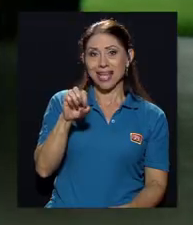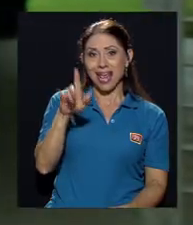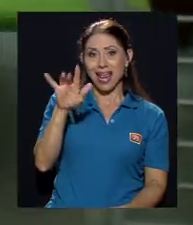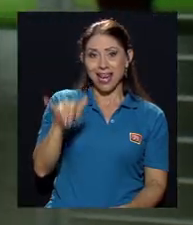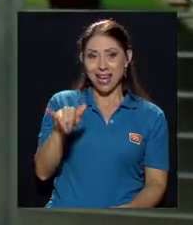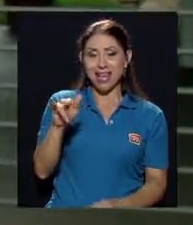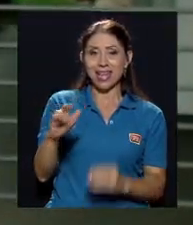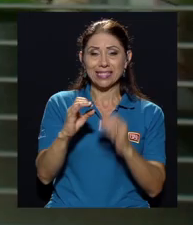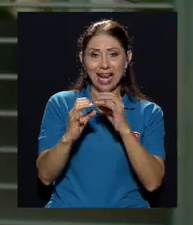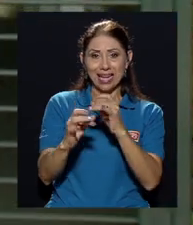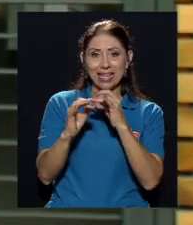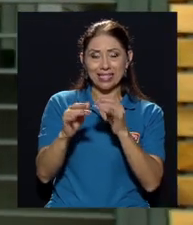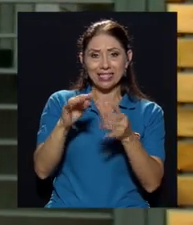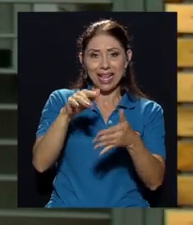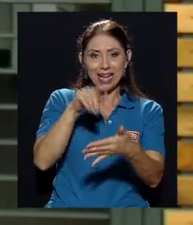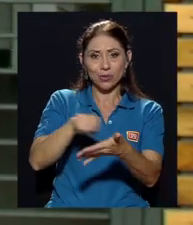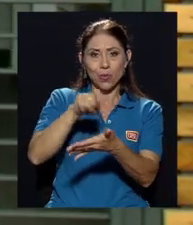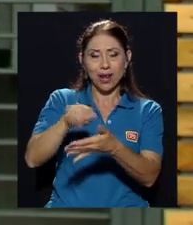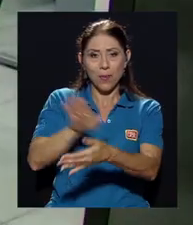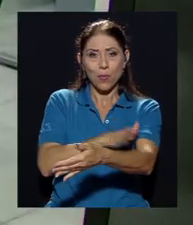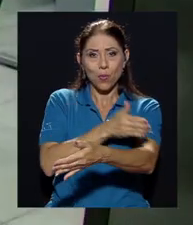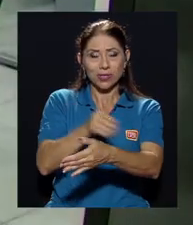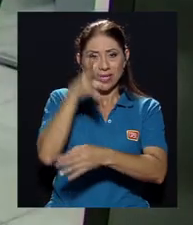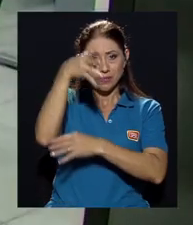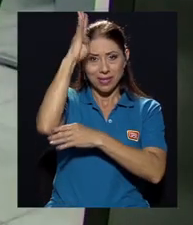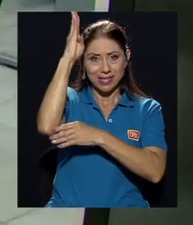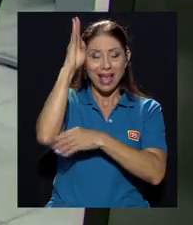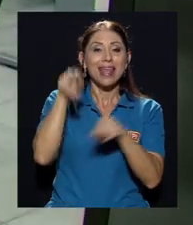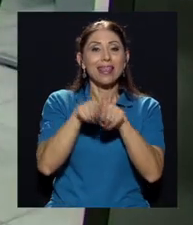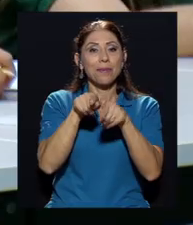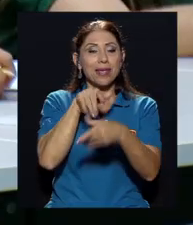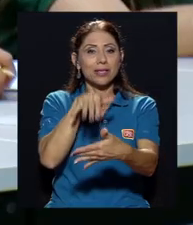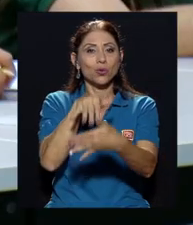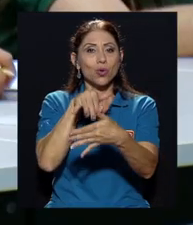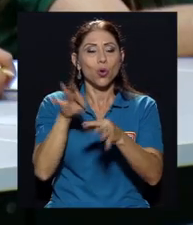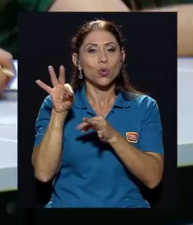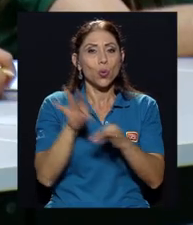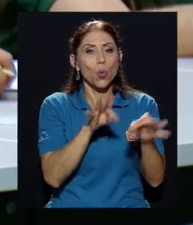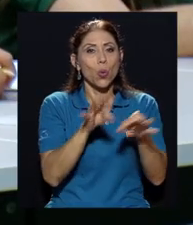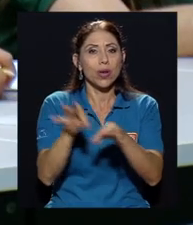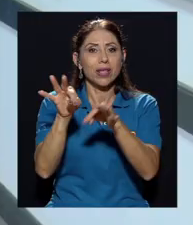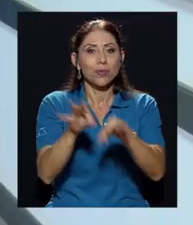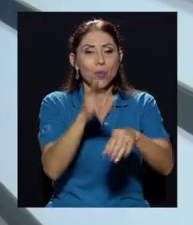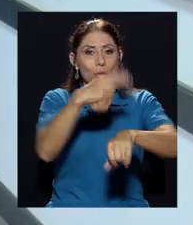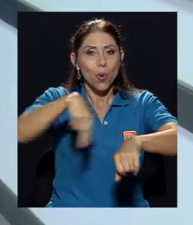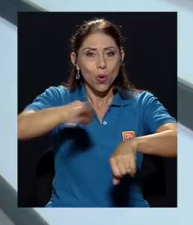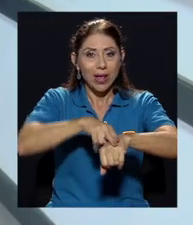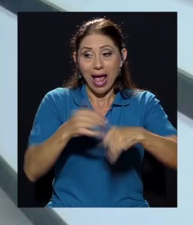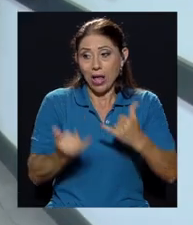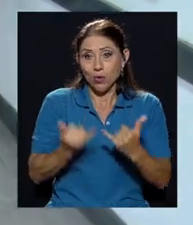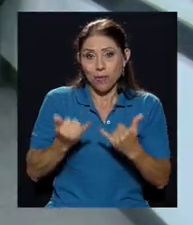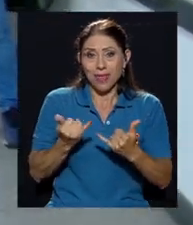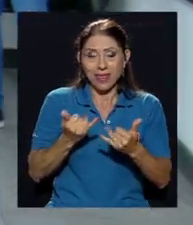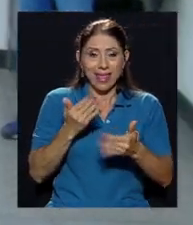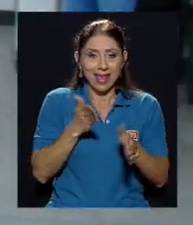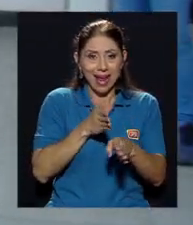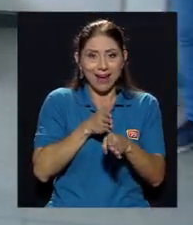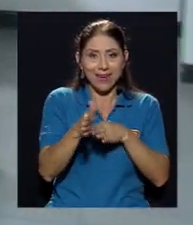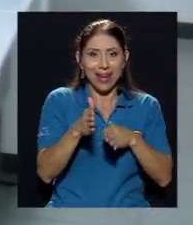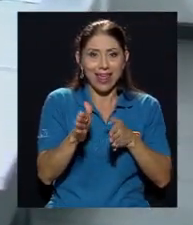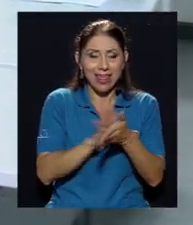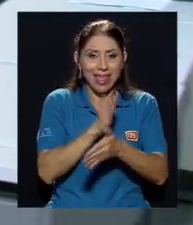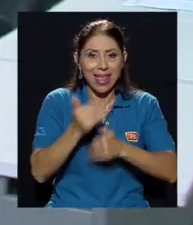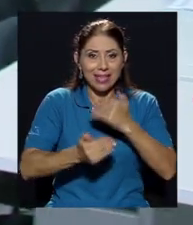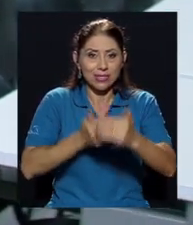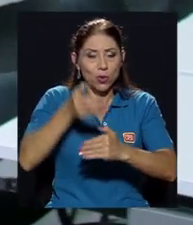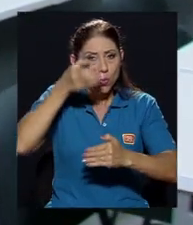clarinetista en la Escuela de Música de Esparza y estudió turismo ecológico. Ella cursa actualmente la carrera de gestión cultural en la sede del